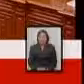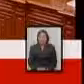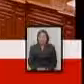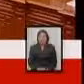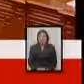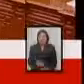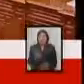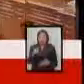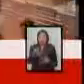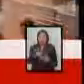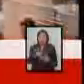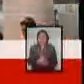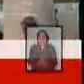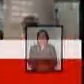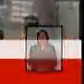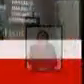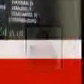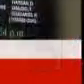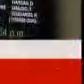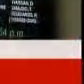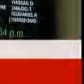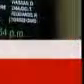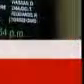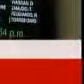Se va a cerrar votación, señores congresistas.